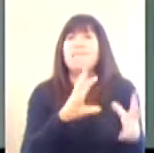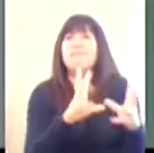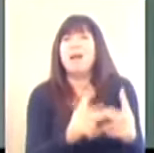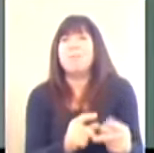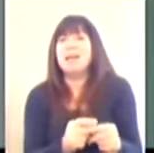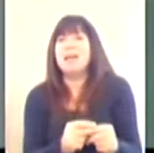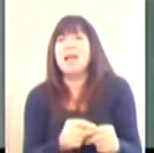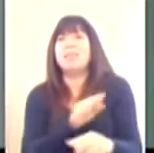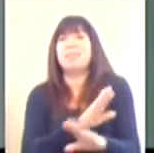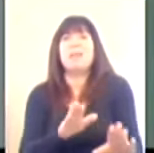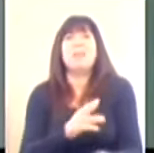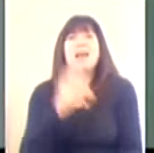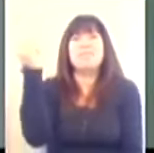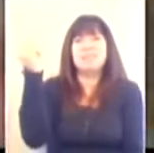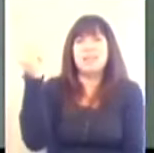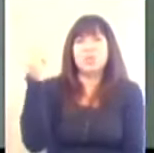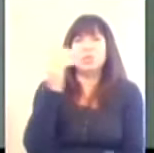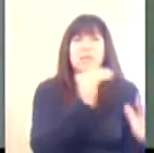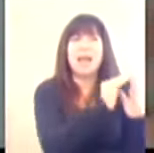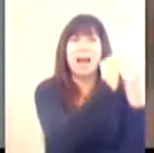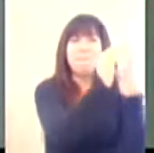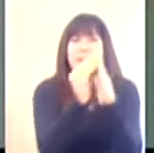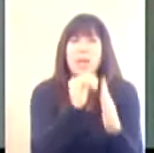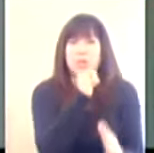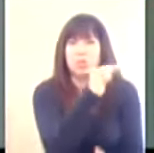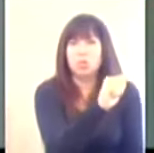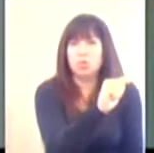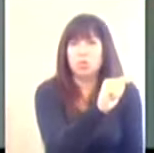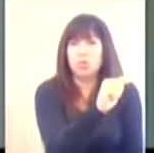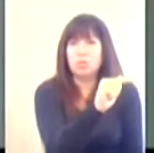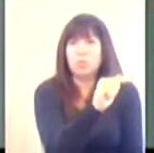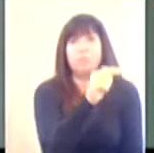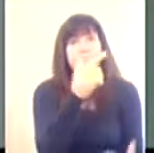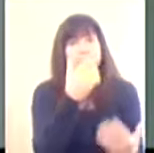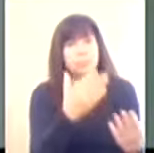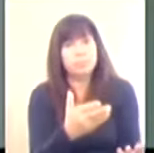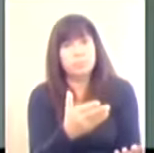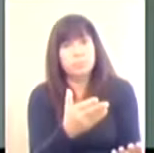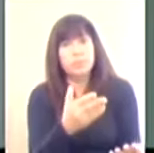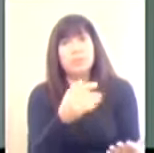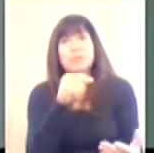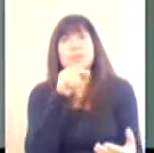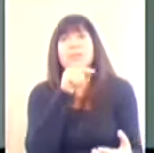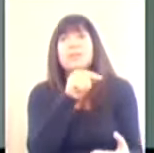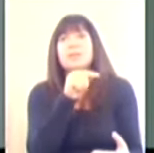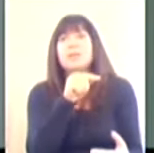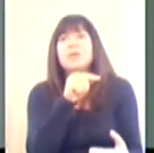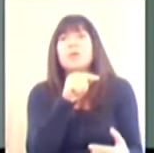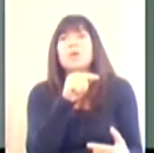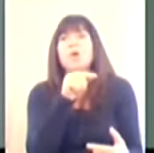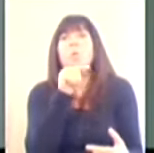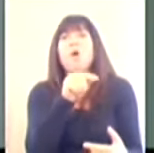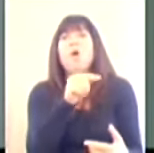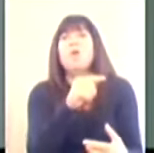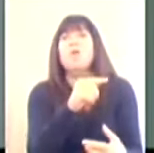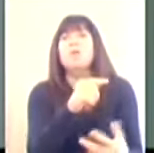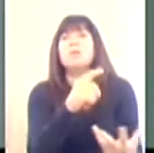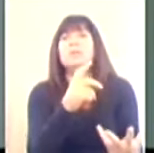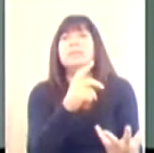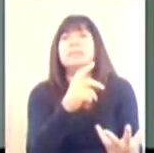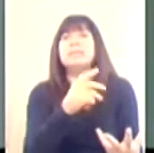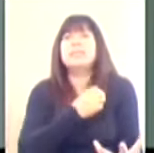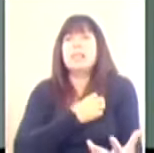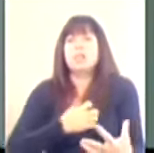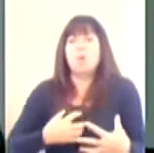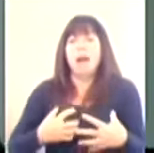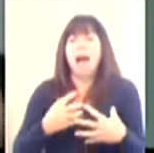al campamento. Entonces, a diferencia de lo que sucedía 4 décadas atrás en Chile, el campamento estaba siendo una suerte de válvula de escape, como de síntoma